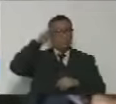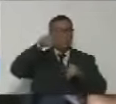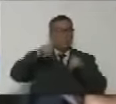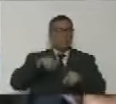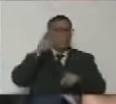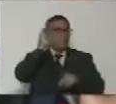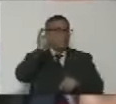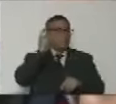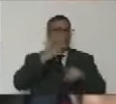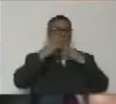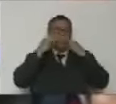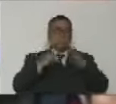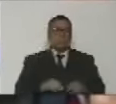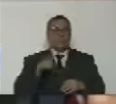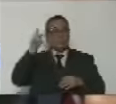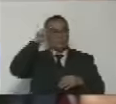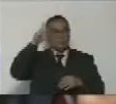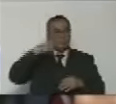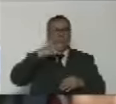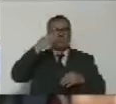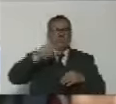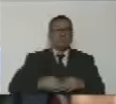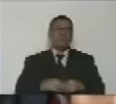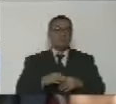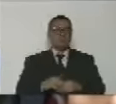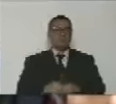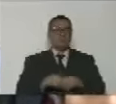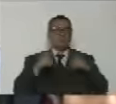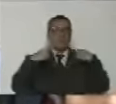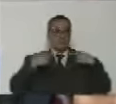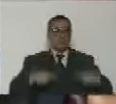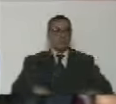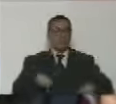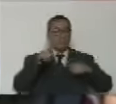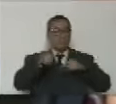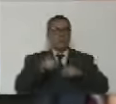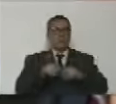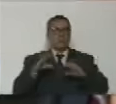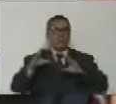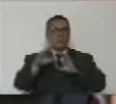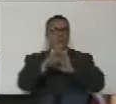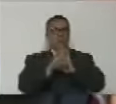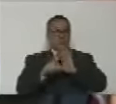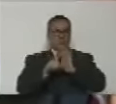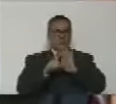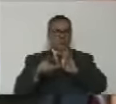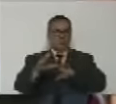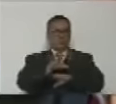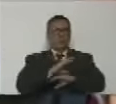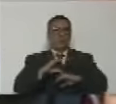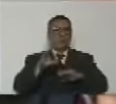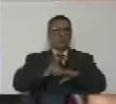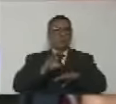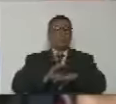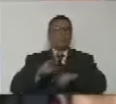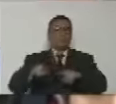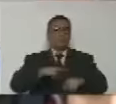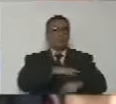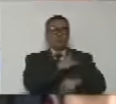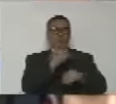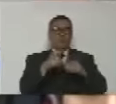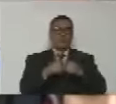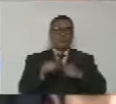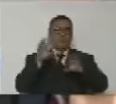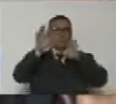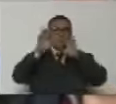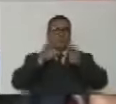en definitiva el irrespeto a su condición como ser humano. En los colegios, en los liceos, en las universidades y en todo